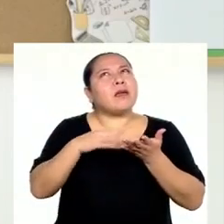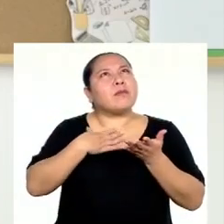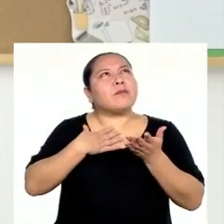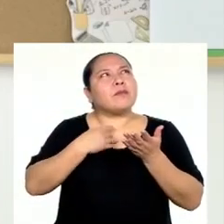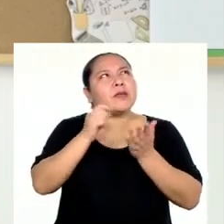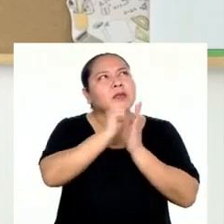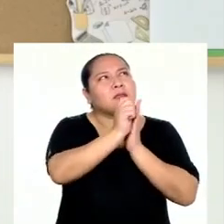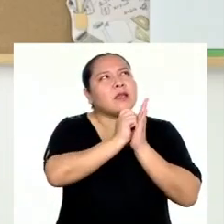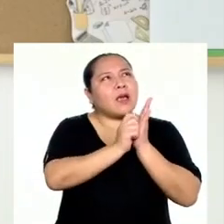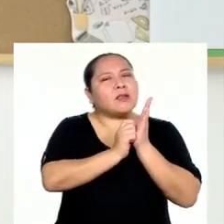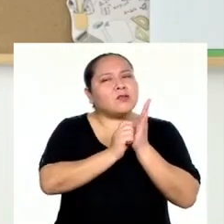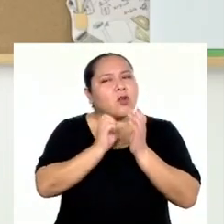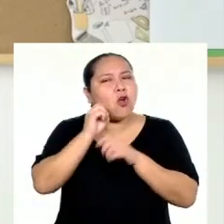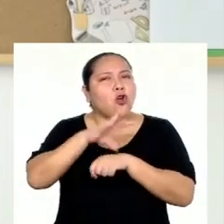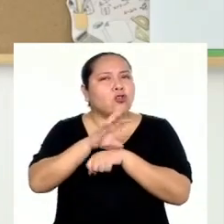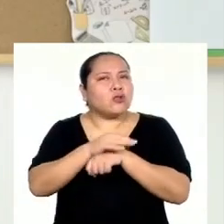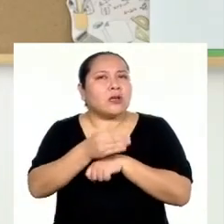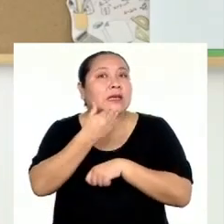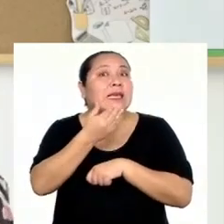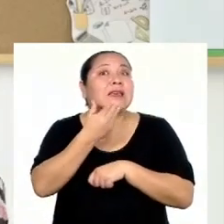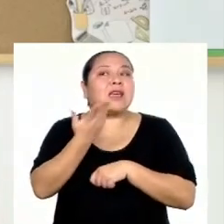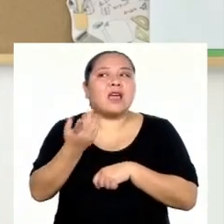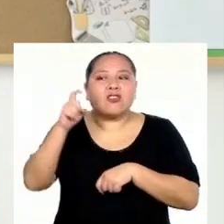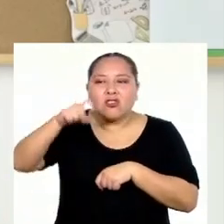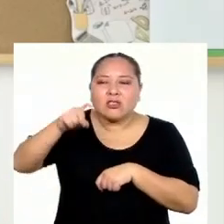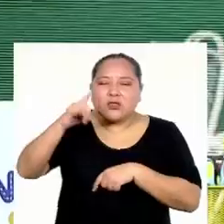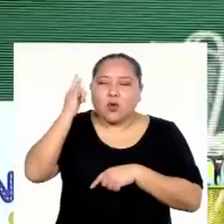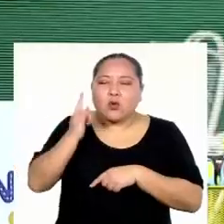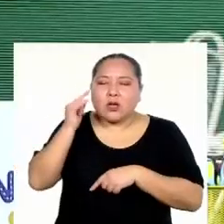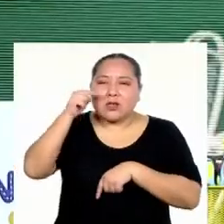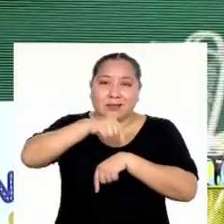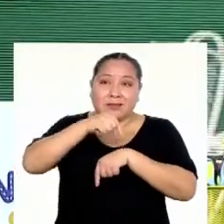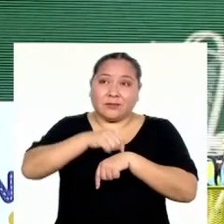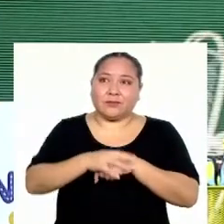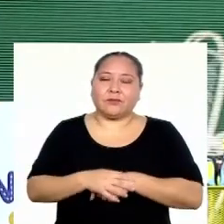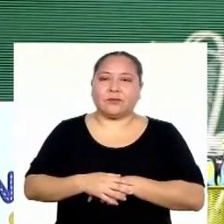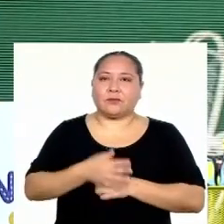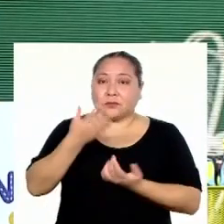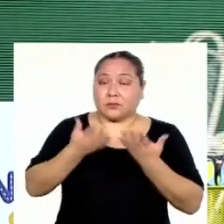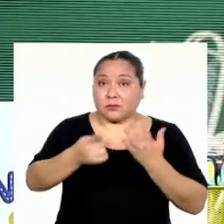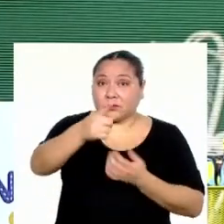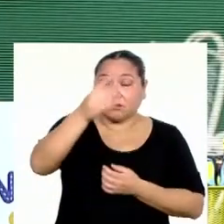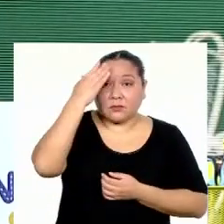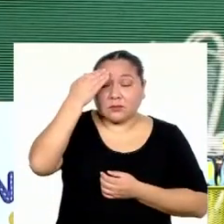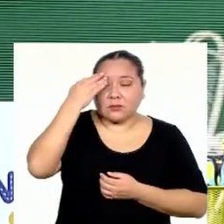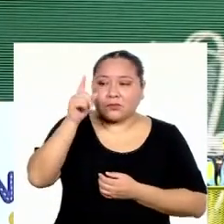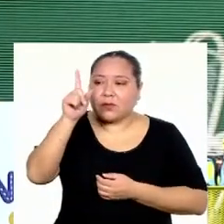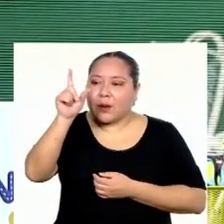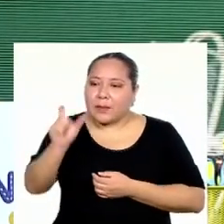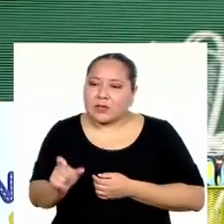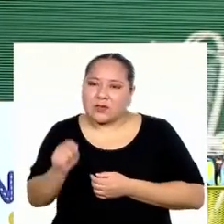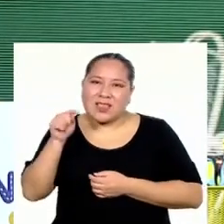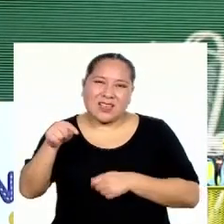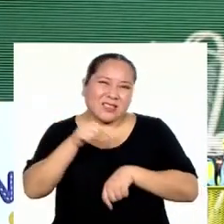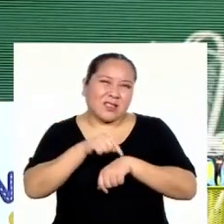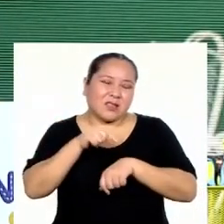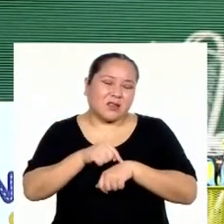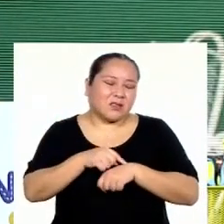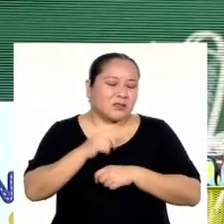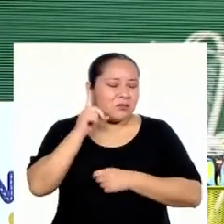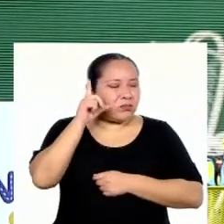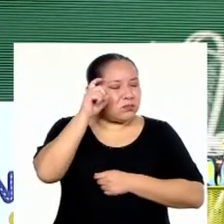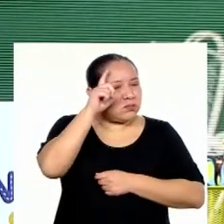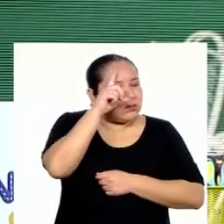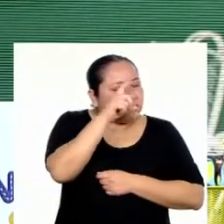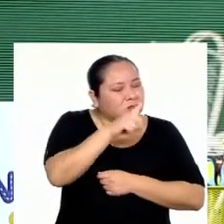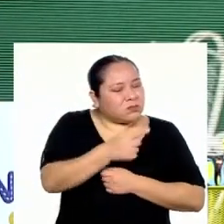recomendaciones o quién lo necesita más en este momento. Claro, tal vez saben de alguien a quien este momento se le esté haciendo